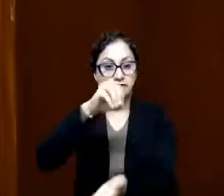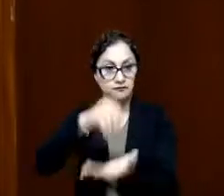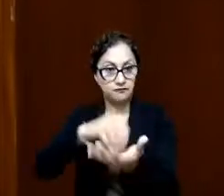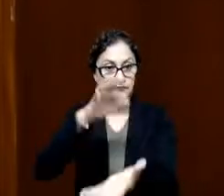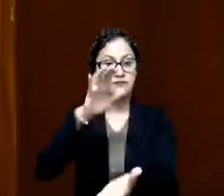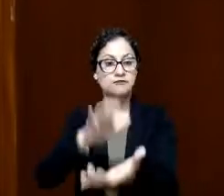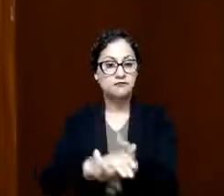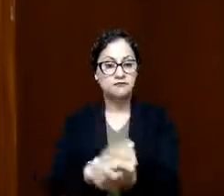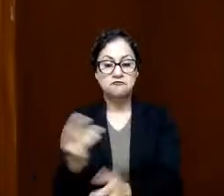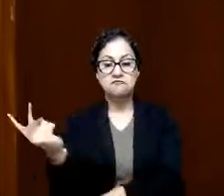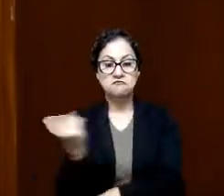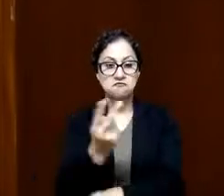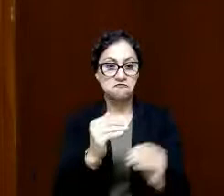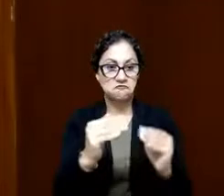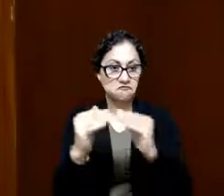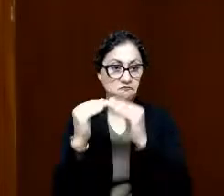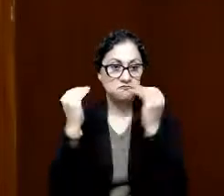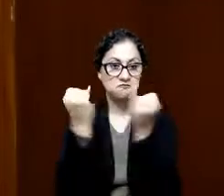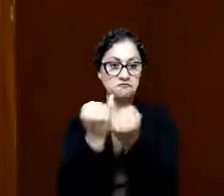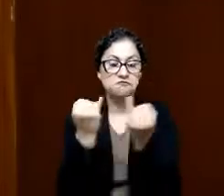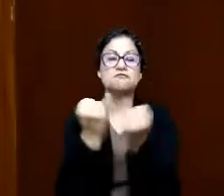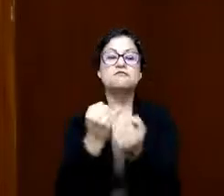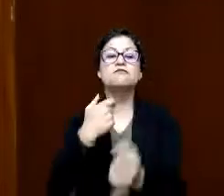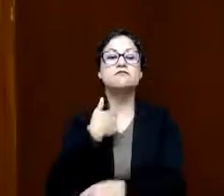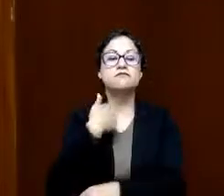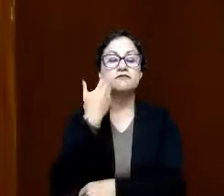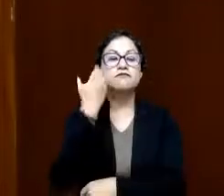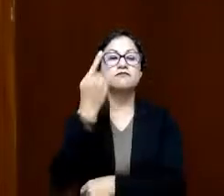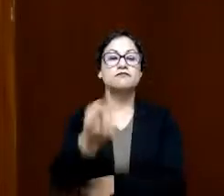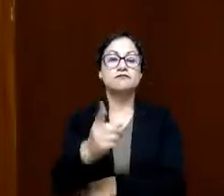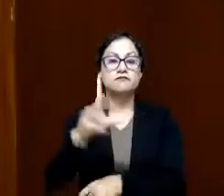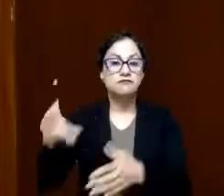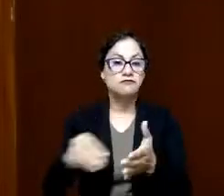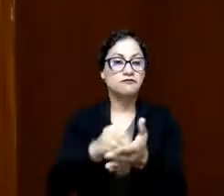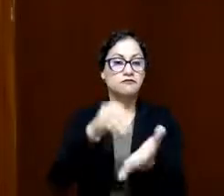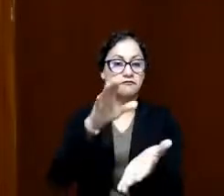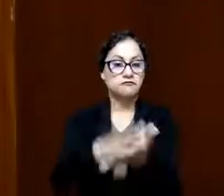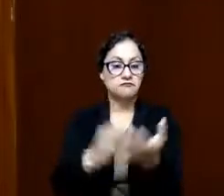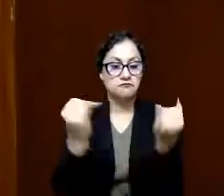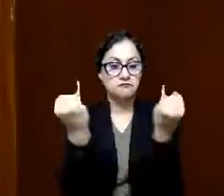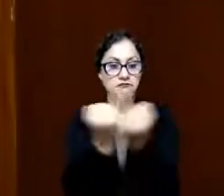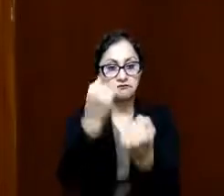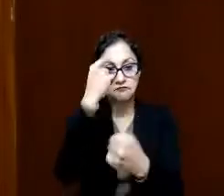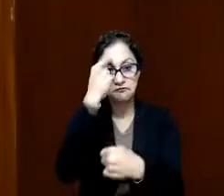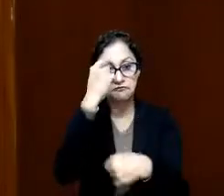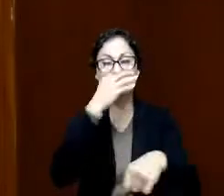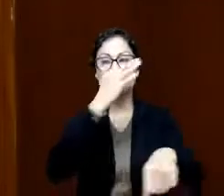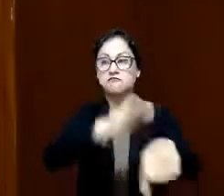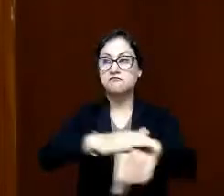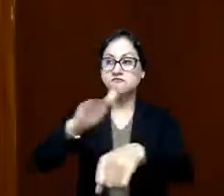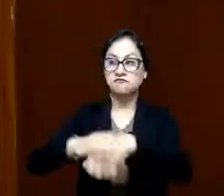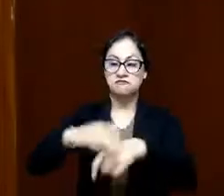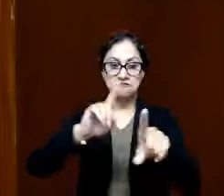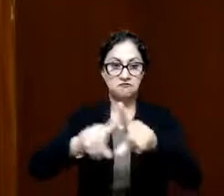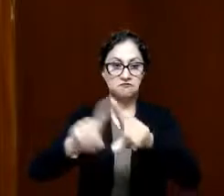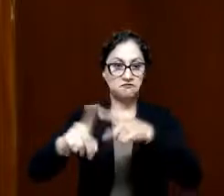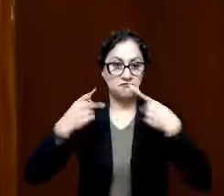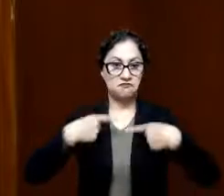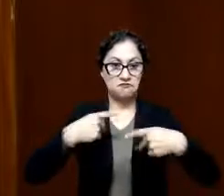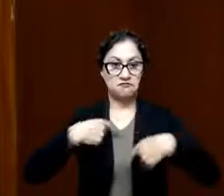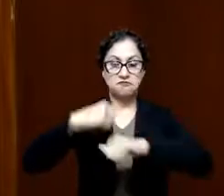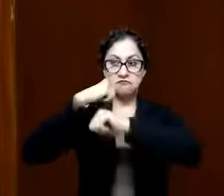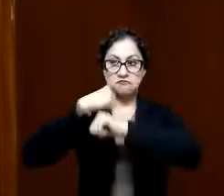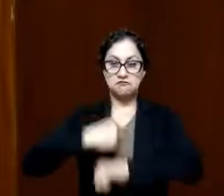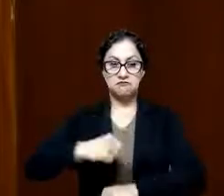fuese retomada en sus términos, con la finalidad de que las autoridades competentes permitan celebrar y formalizar